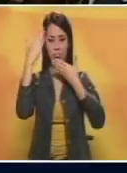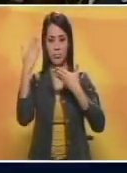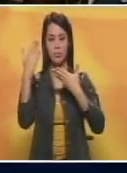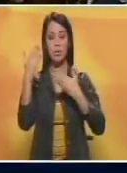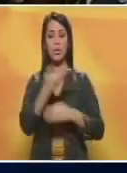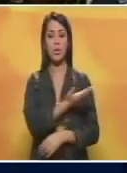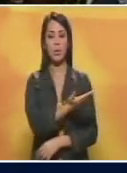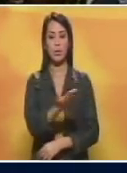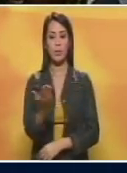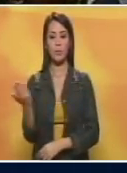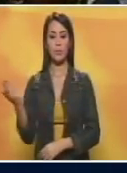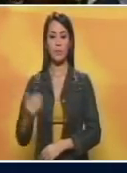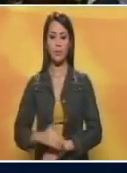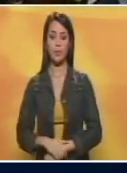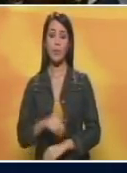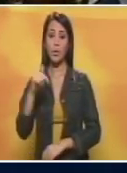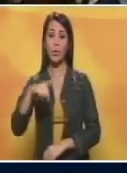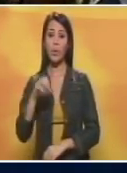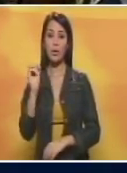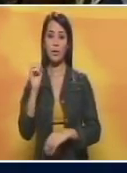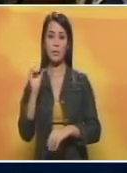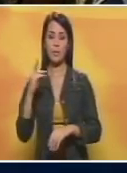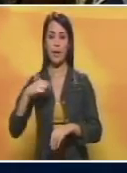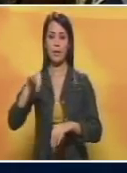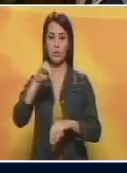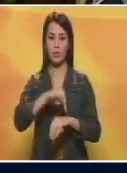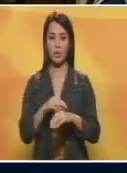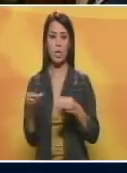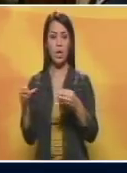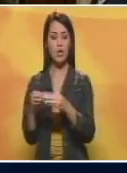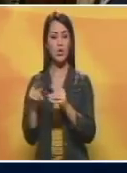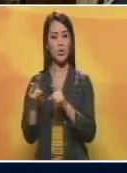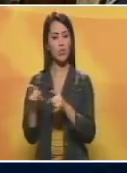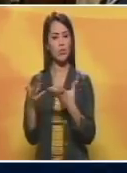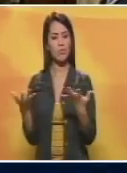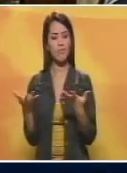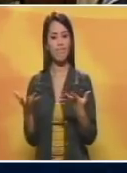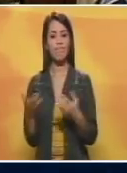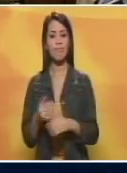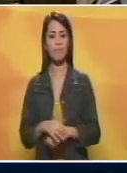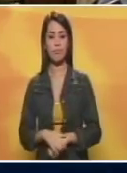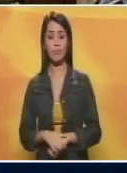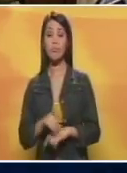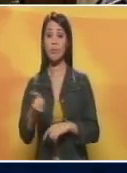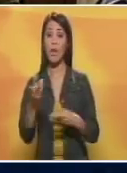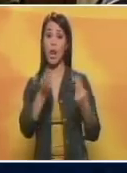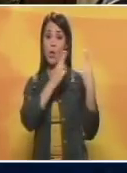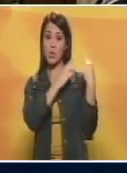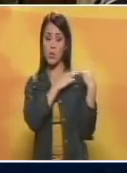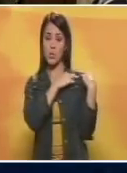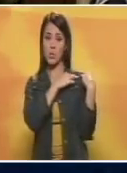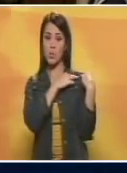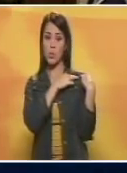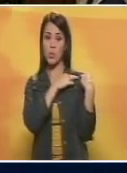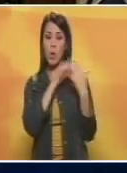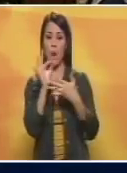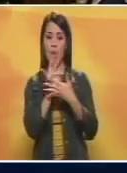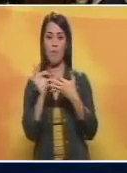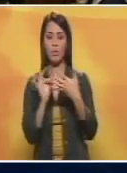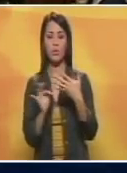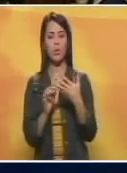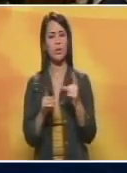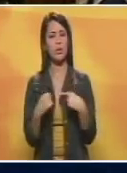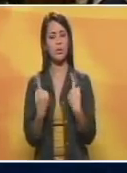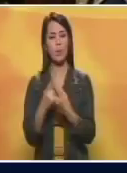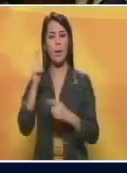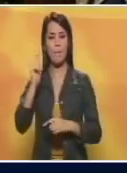efectivamente hoy la asamblea y en comisión delegada que es el órgano que asume las funciones de el parlamento